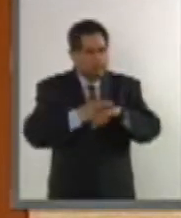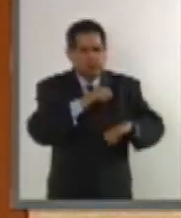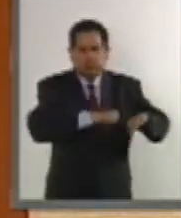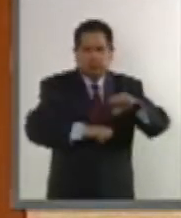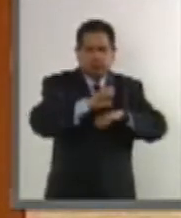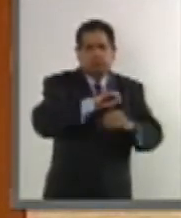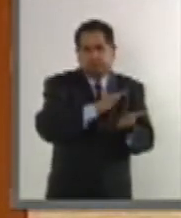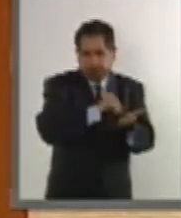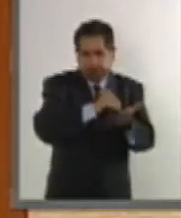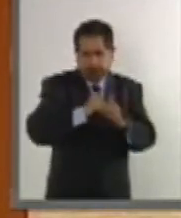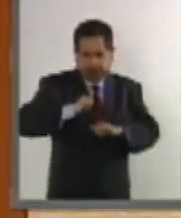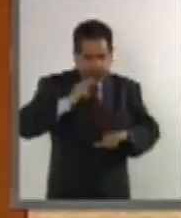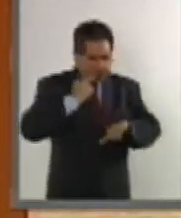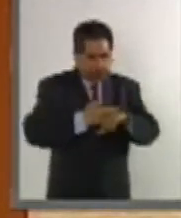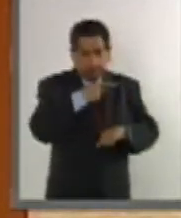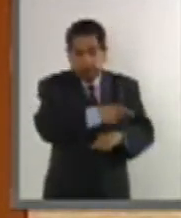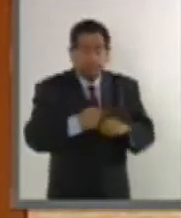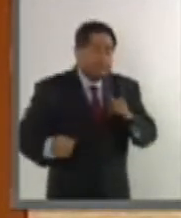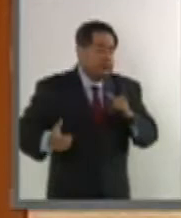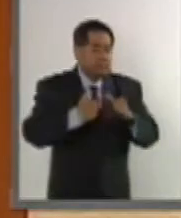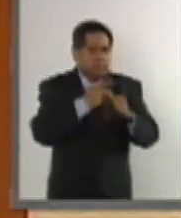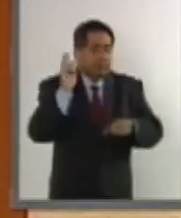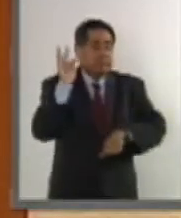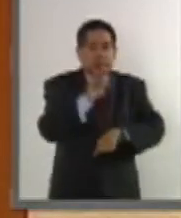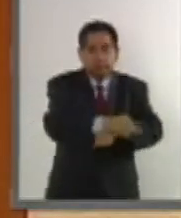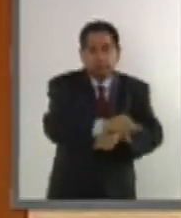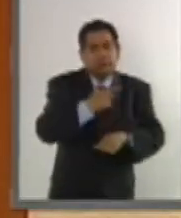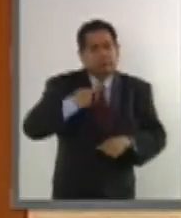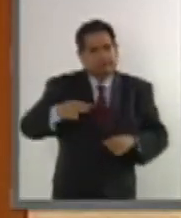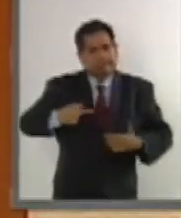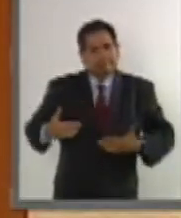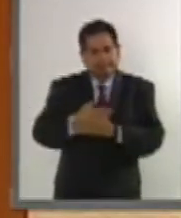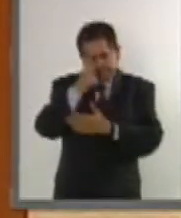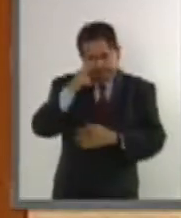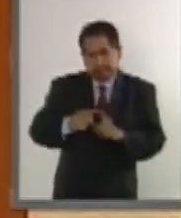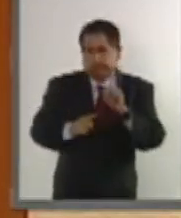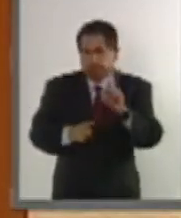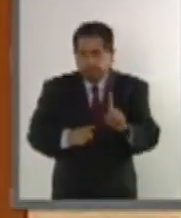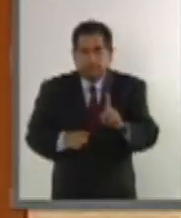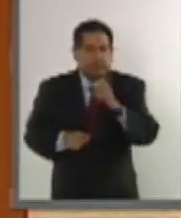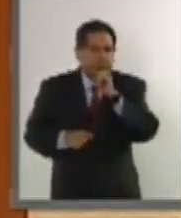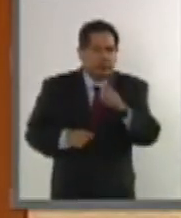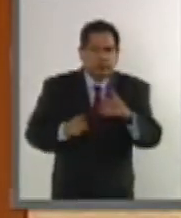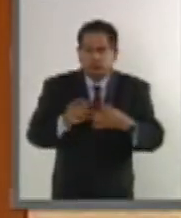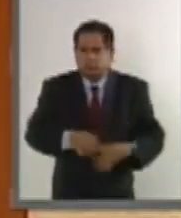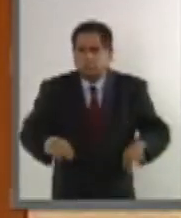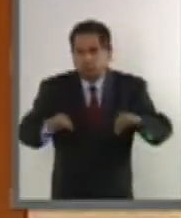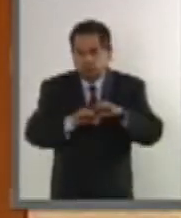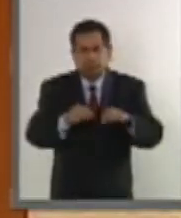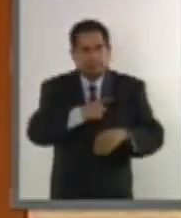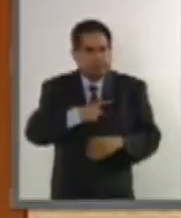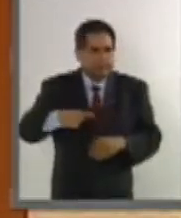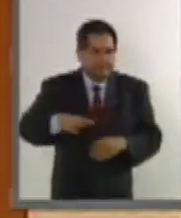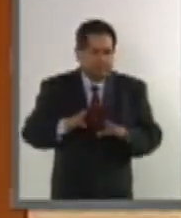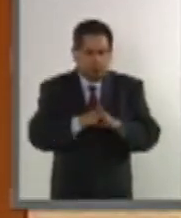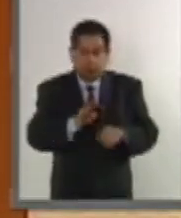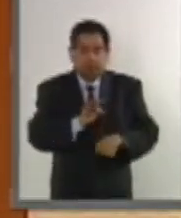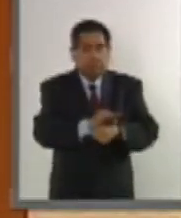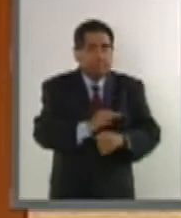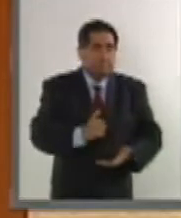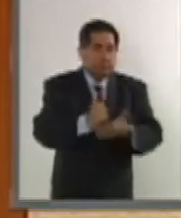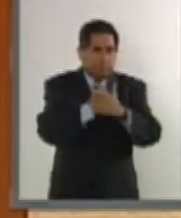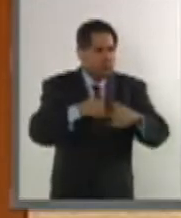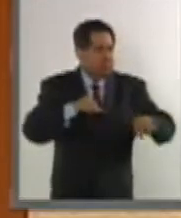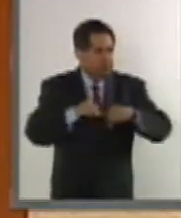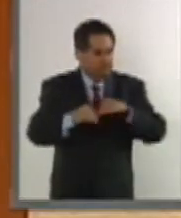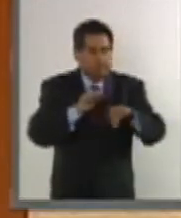en un primerísimo lugar por la protección de nuestros connacionales, pero también es fundamental la apuesta por un